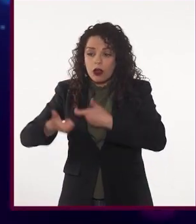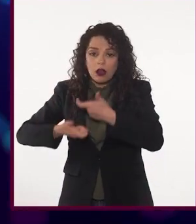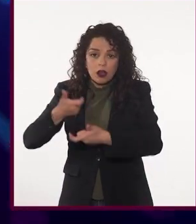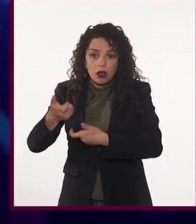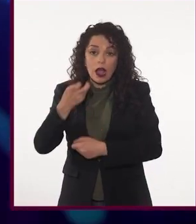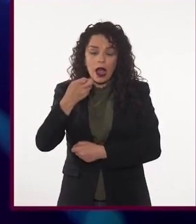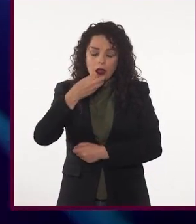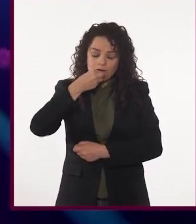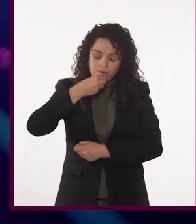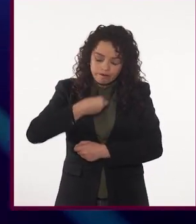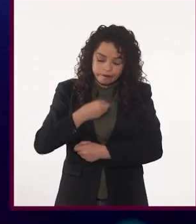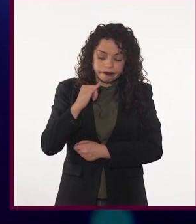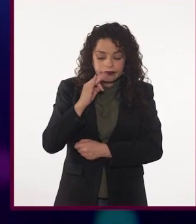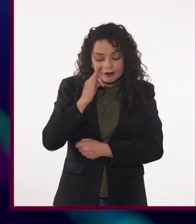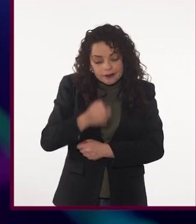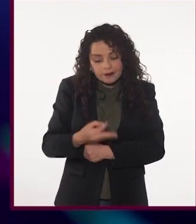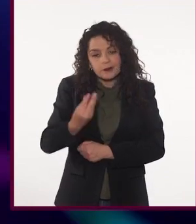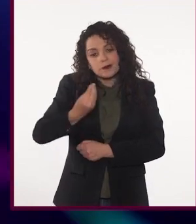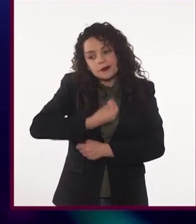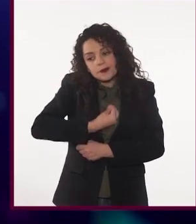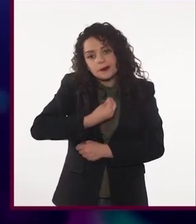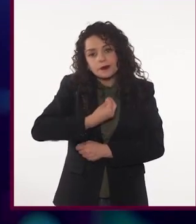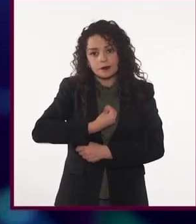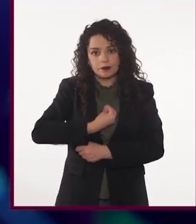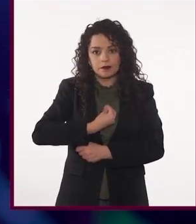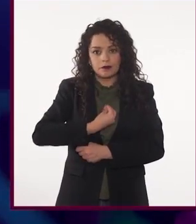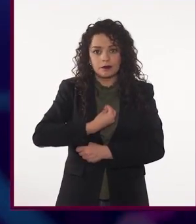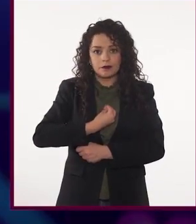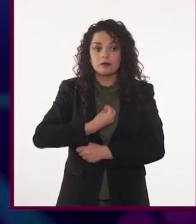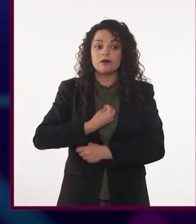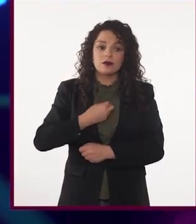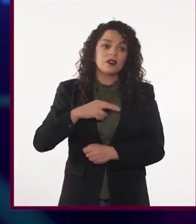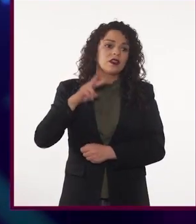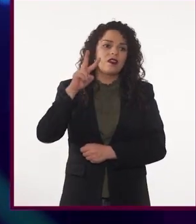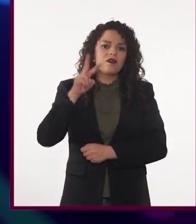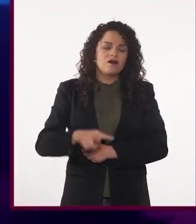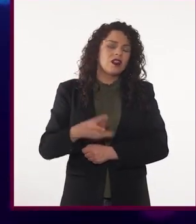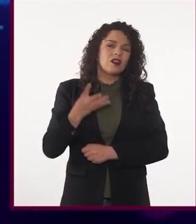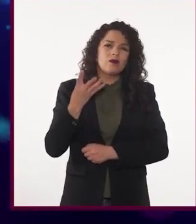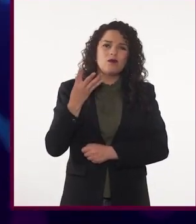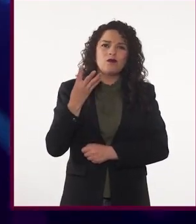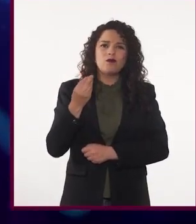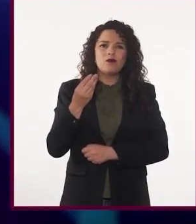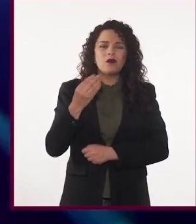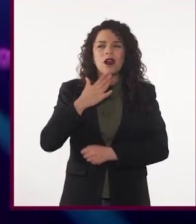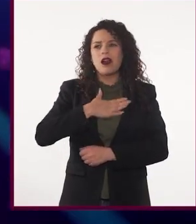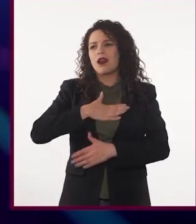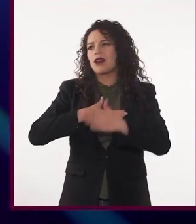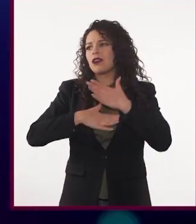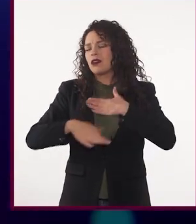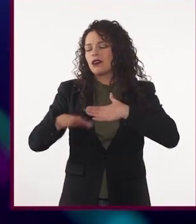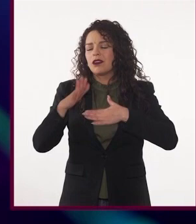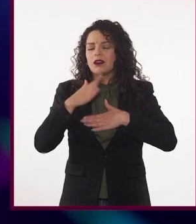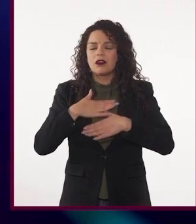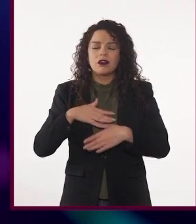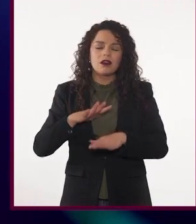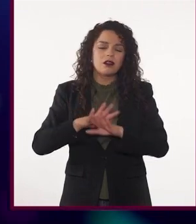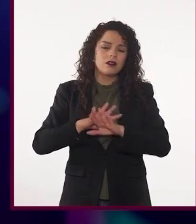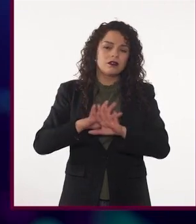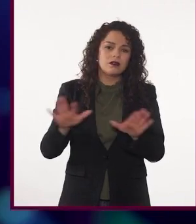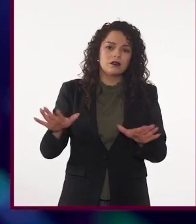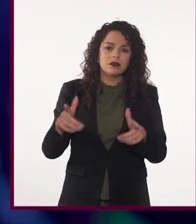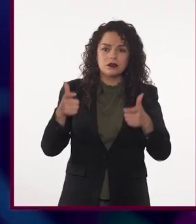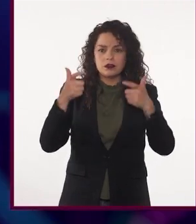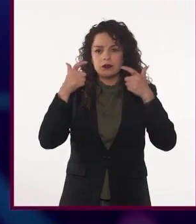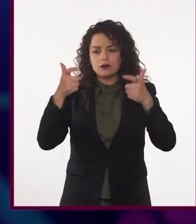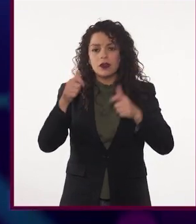a aceptar ciertas situaciones, ¿no? Como hay mucho desgaste en las personas que están siendo